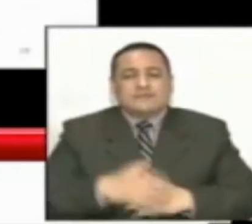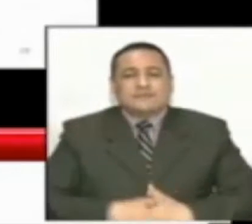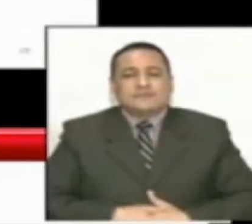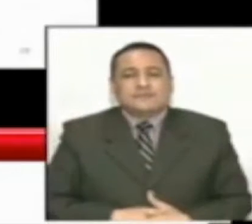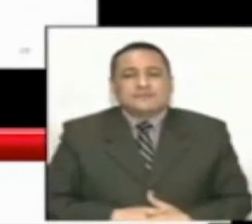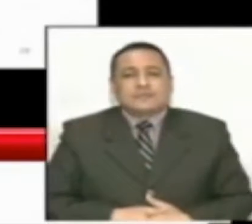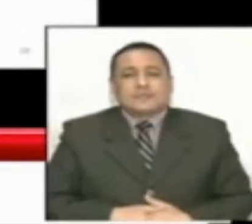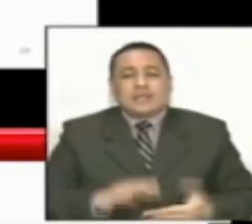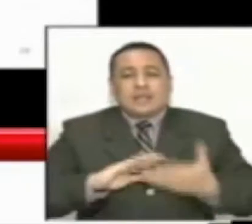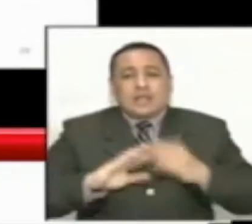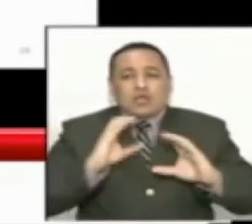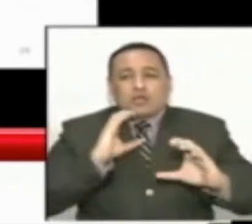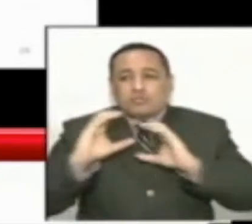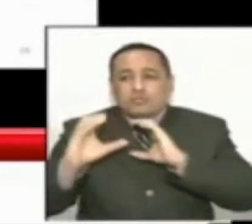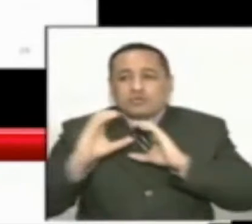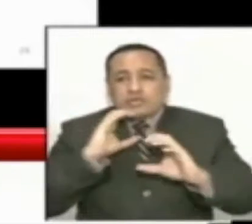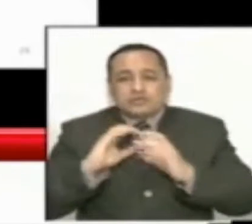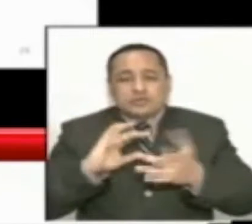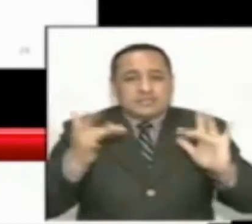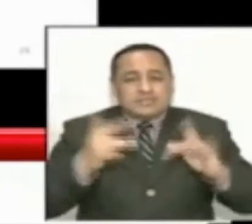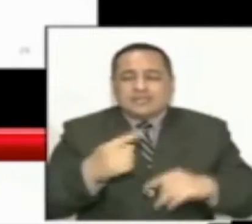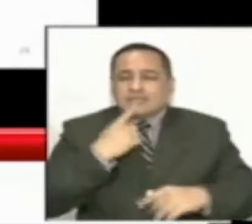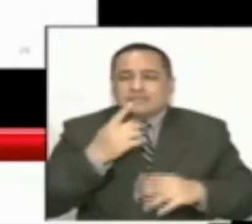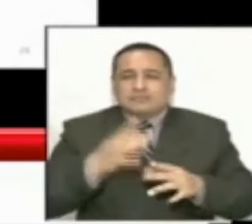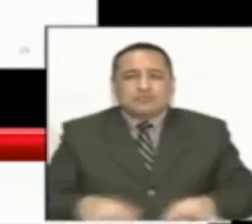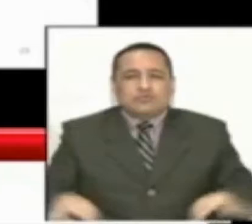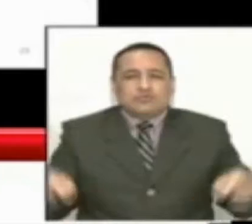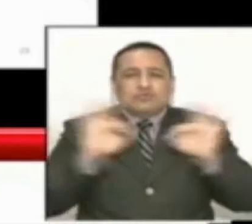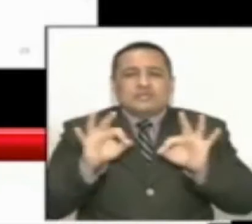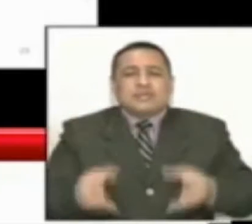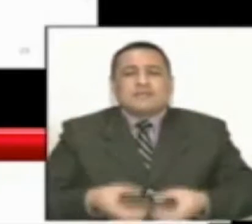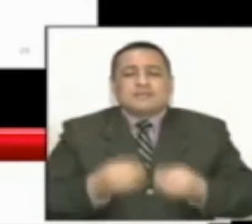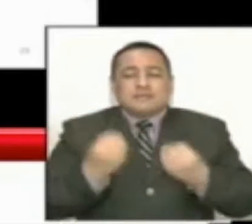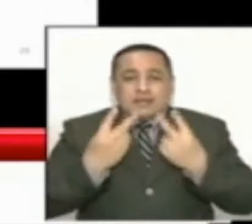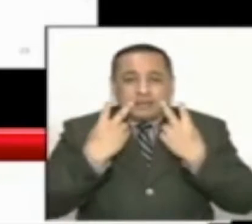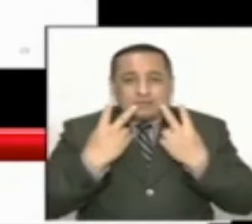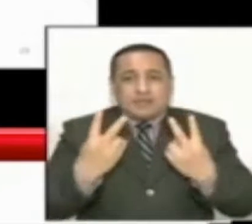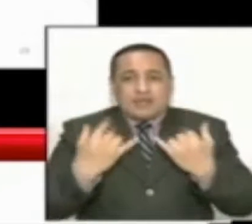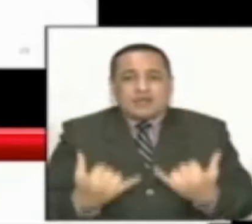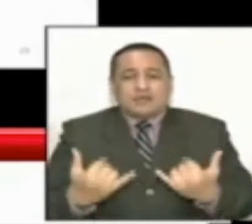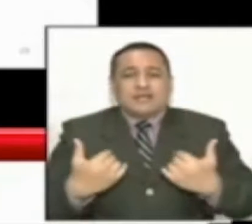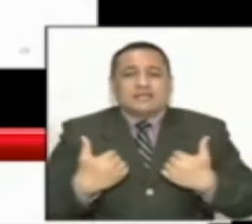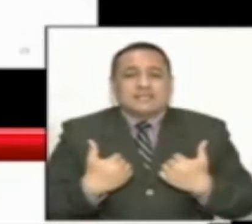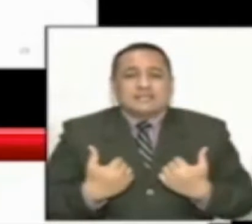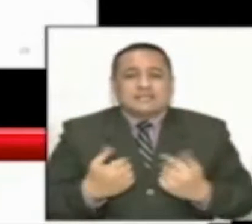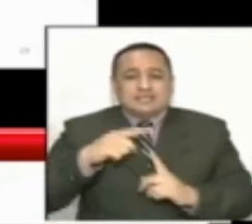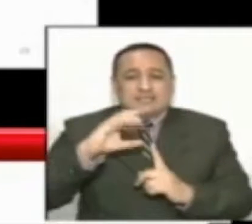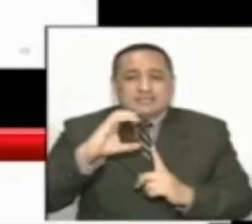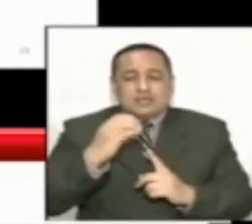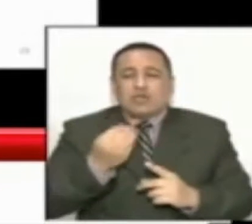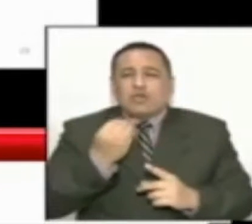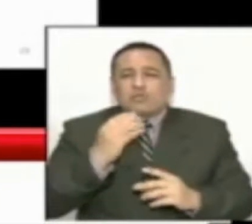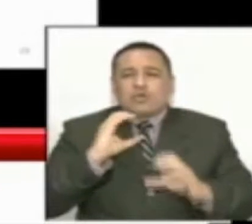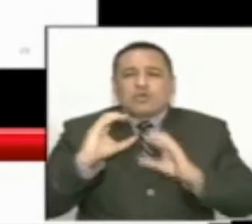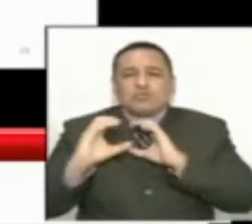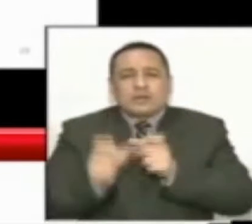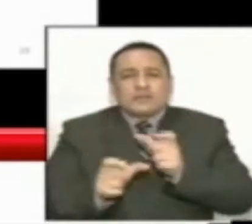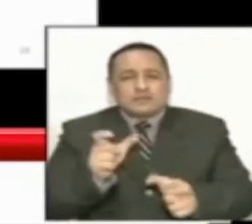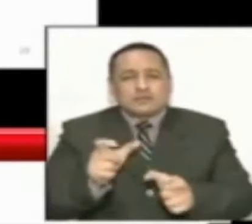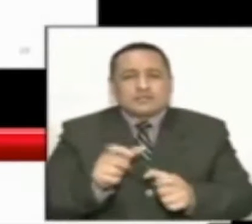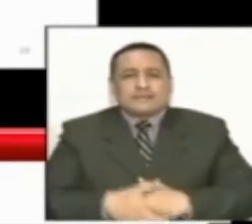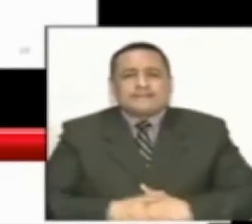huk Tribunal Constitucional kunawan. Yachaywasikunawanpas. Willakuykunata hinalla kallpanchamunhaku,